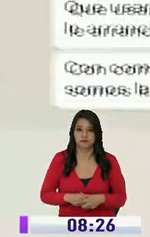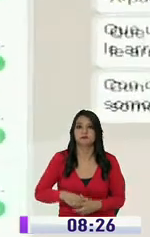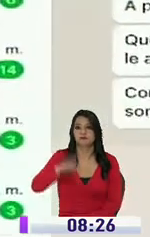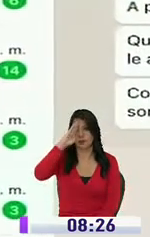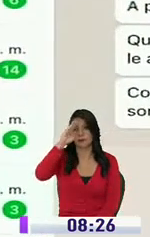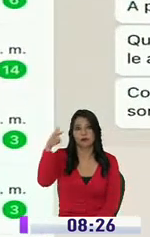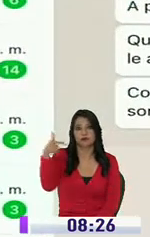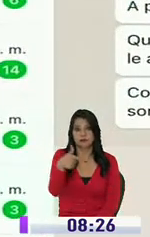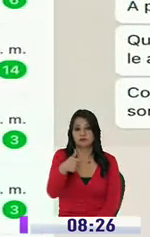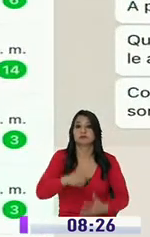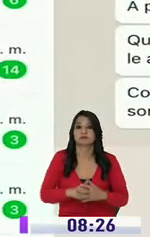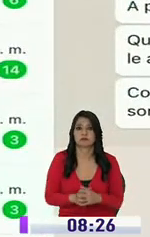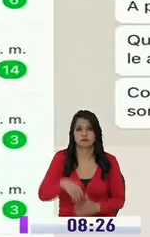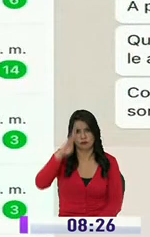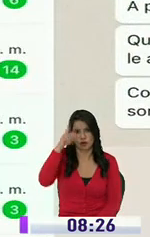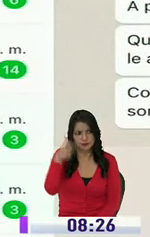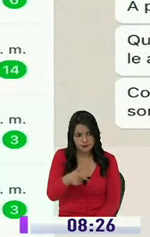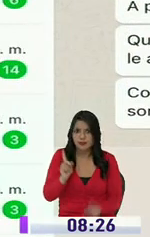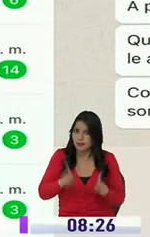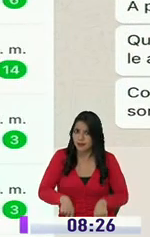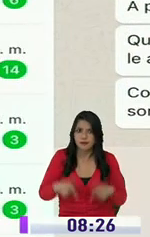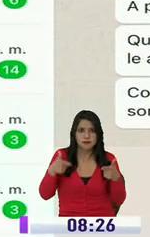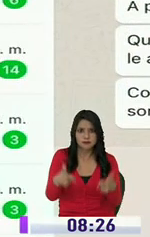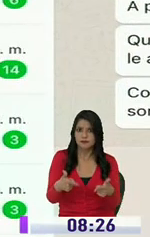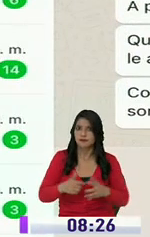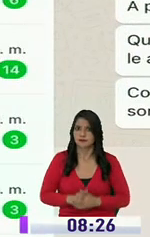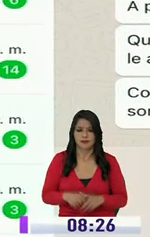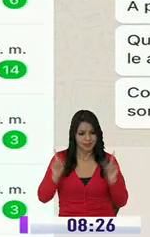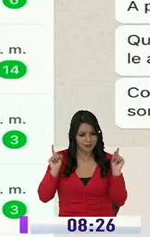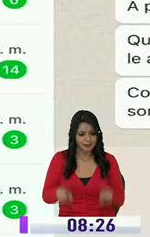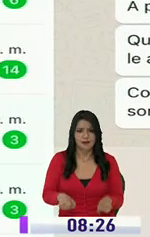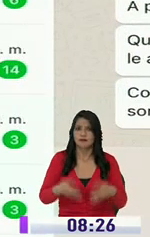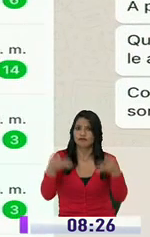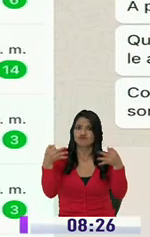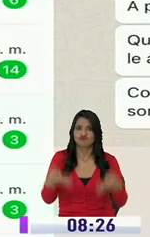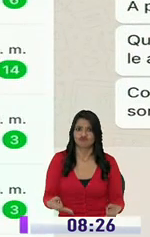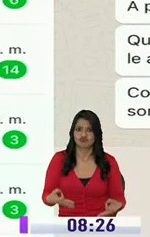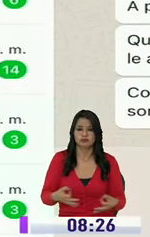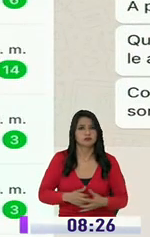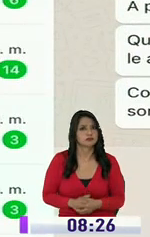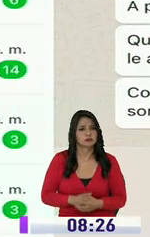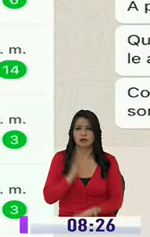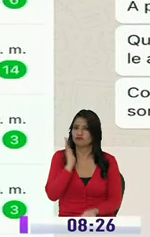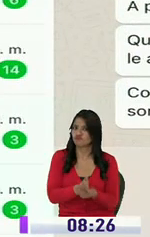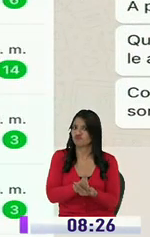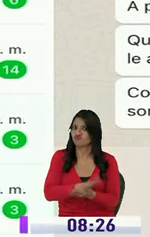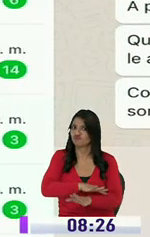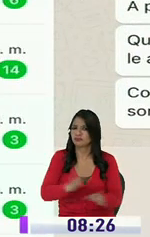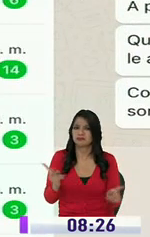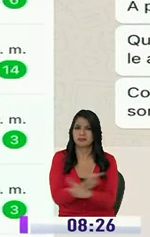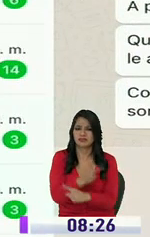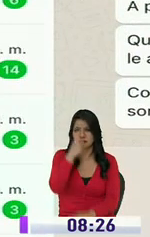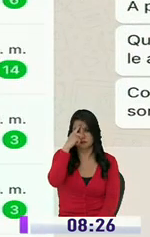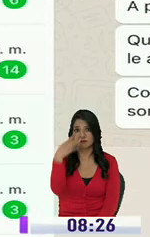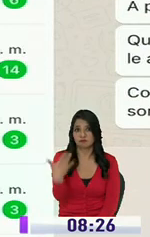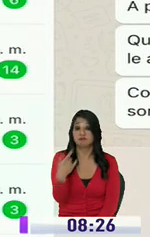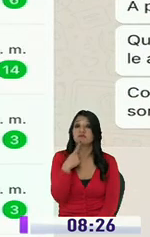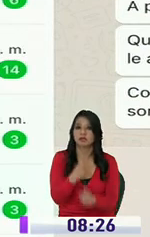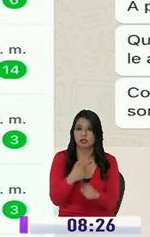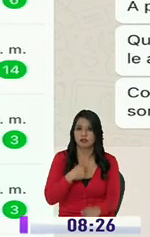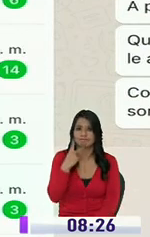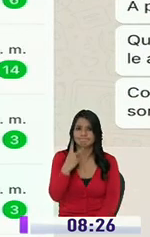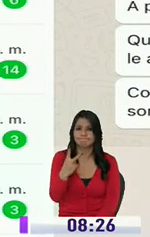policía infiltrada, pues. ¿Qué estamos esperando? Hay que poner coto a la delincuencia, esto es sinvergüenza. Yo estaba viendo lo de Guayaquil,